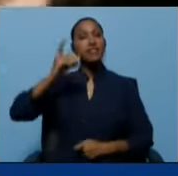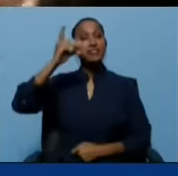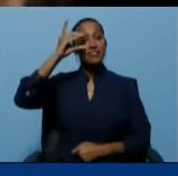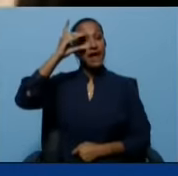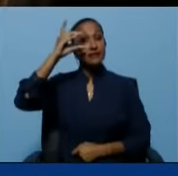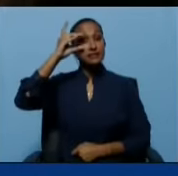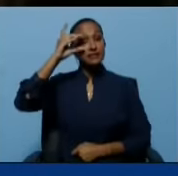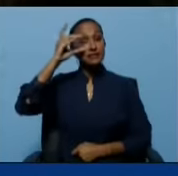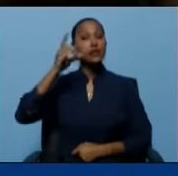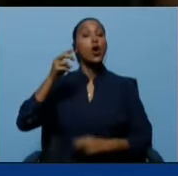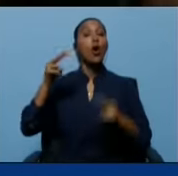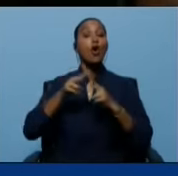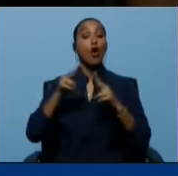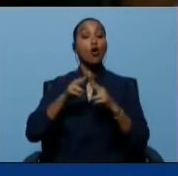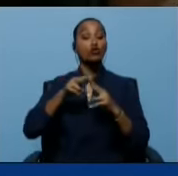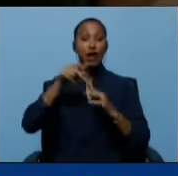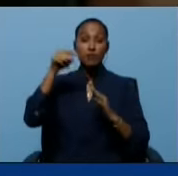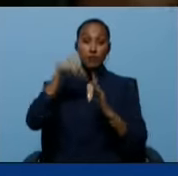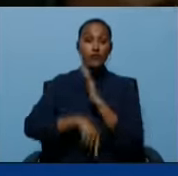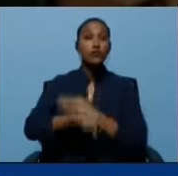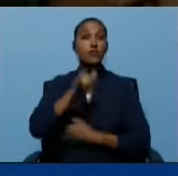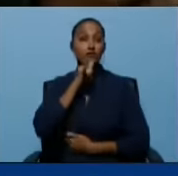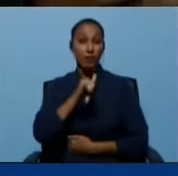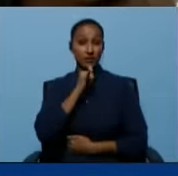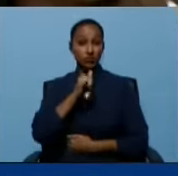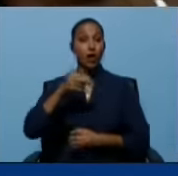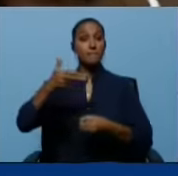conocedora de este tema.